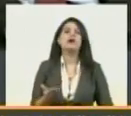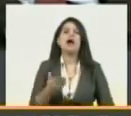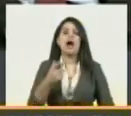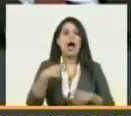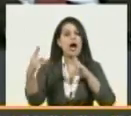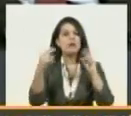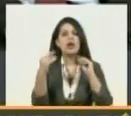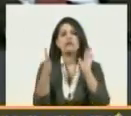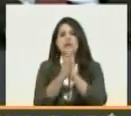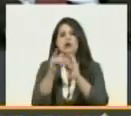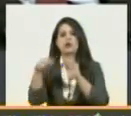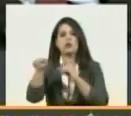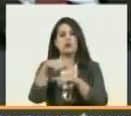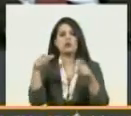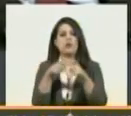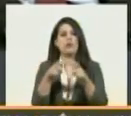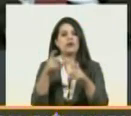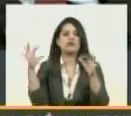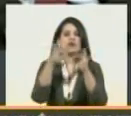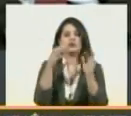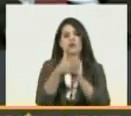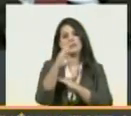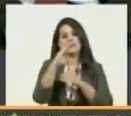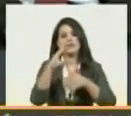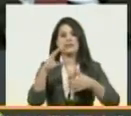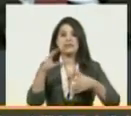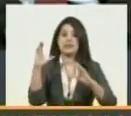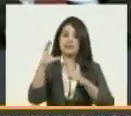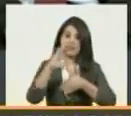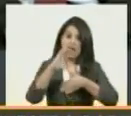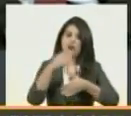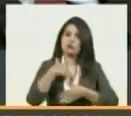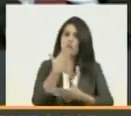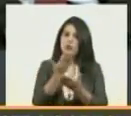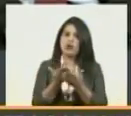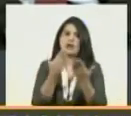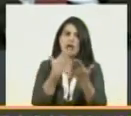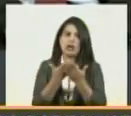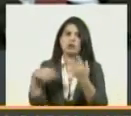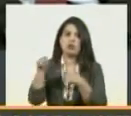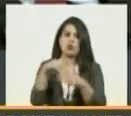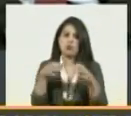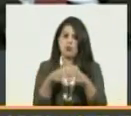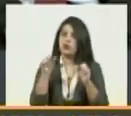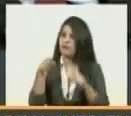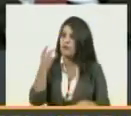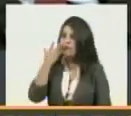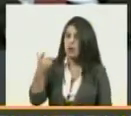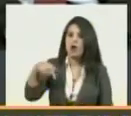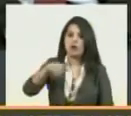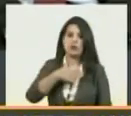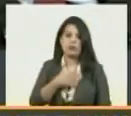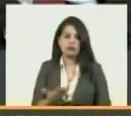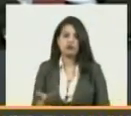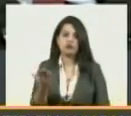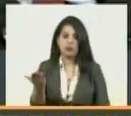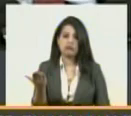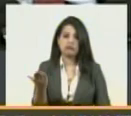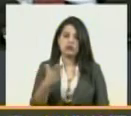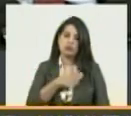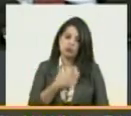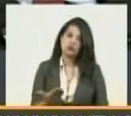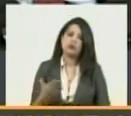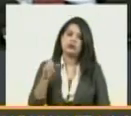el CARICOM en el marco de la CELAC. Nosotros queremos agradecer porque primero hay disposición realmente a